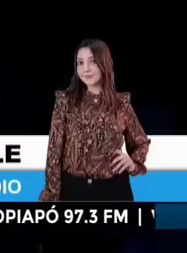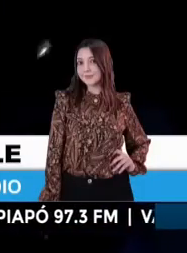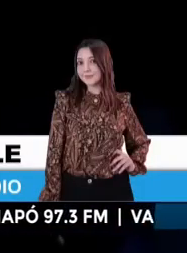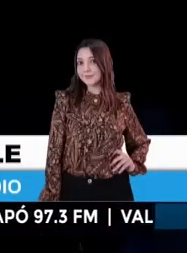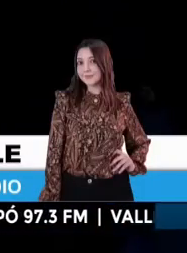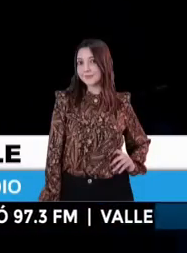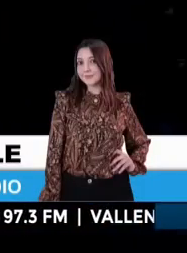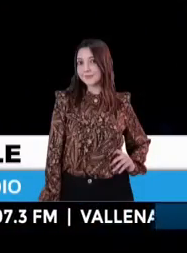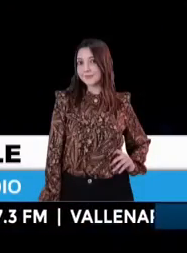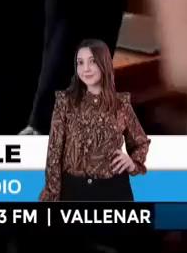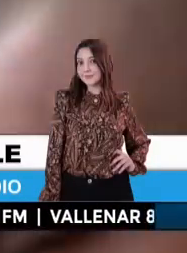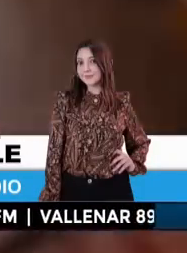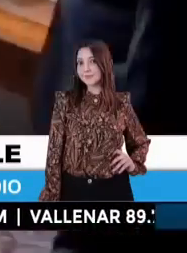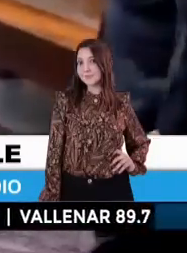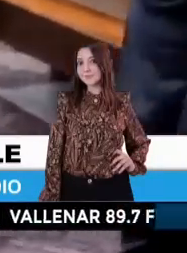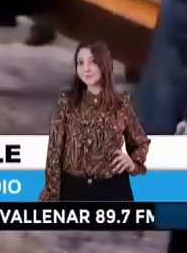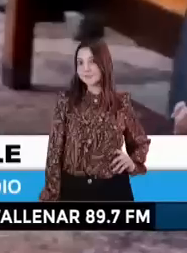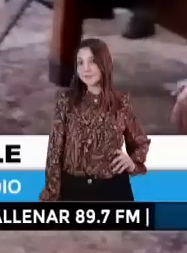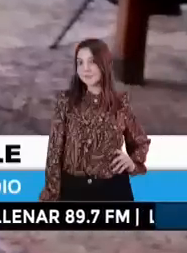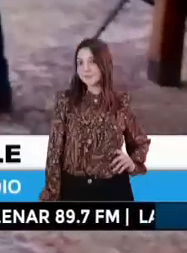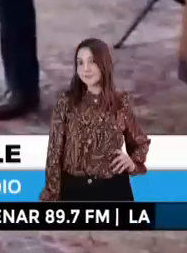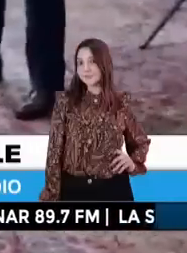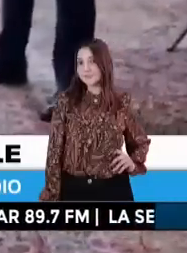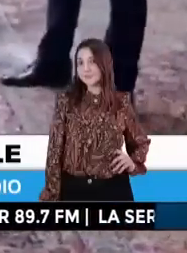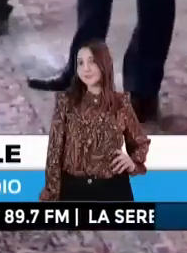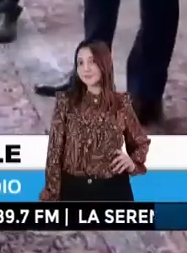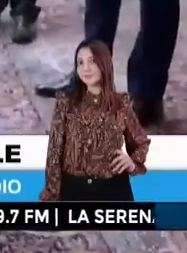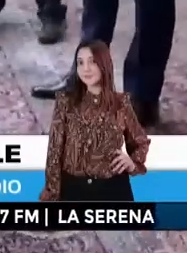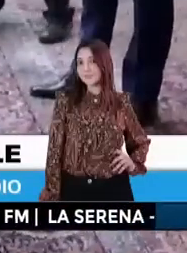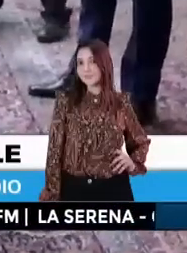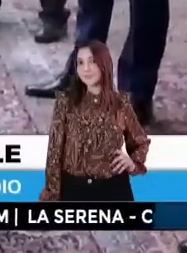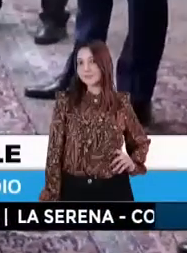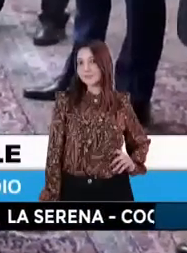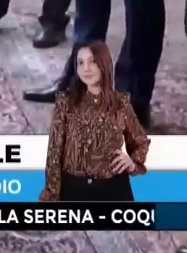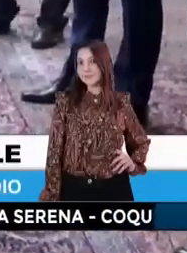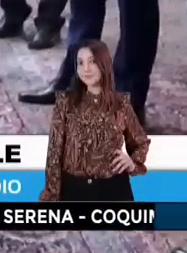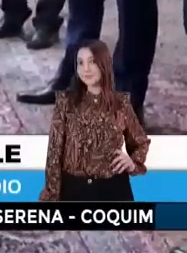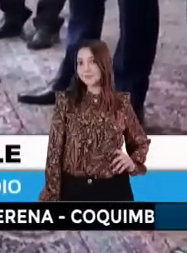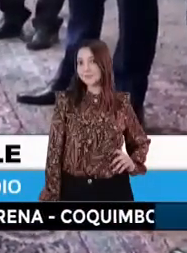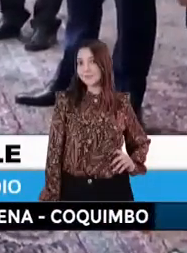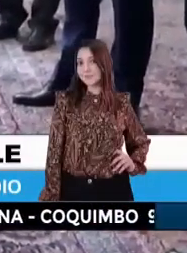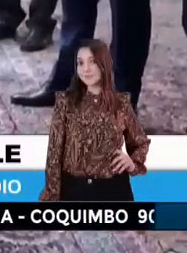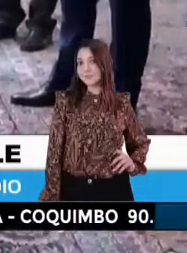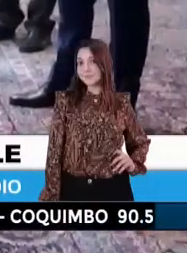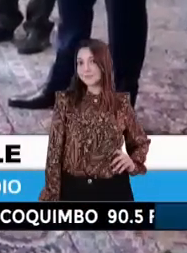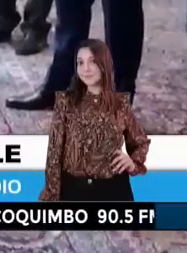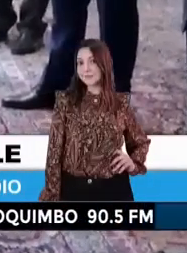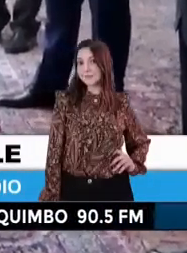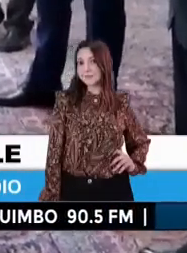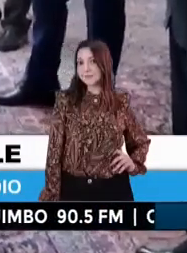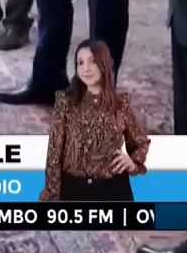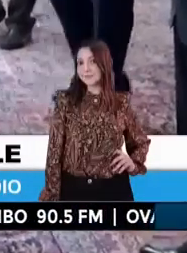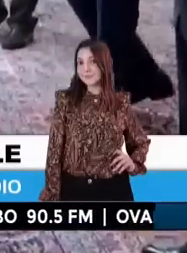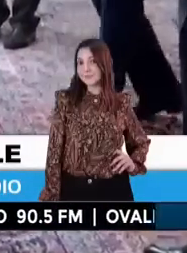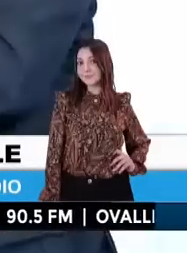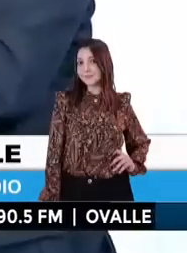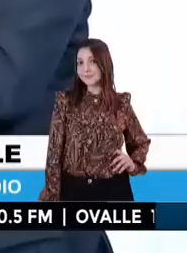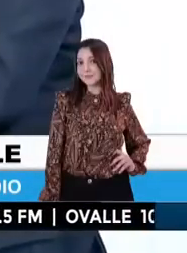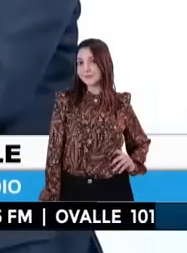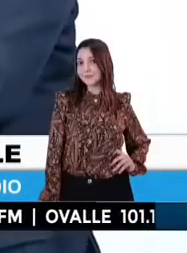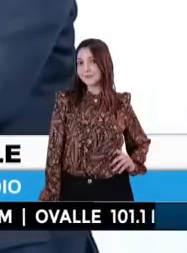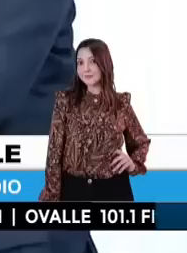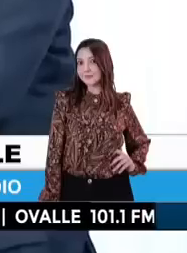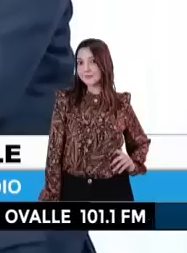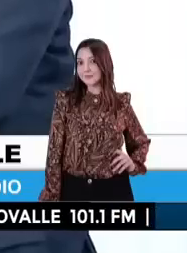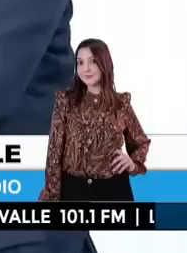un embajador, a Jaime Gazmuri, después de 5 años, lo decías tú, Tomás. Pero por otro lado dicen, acá